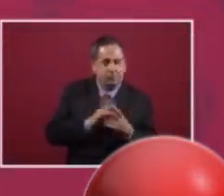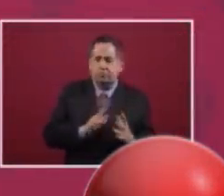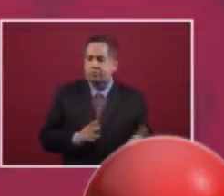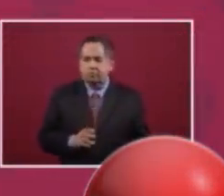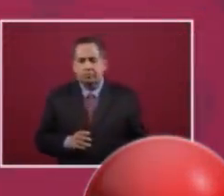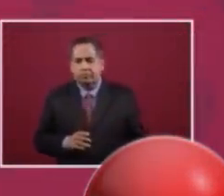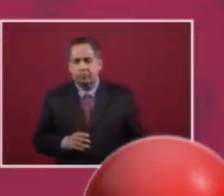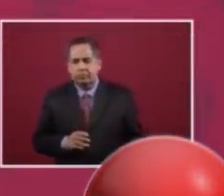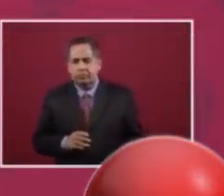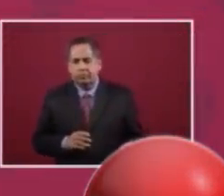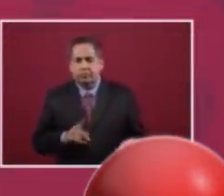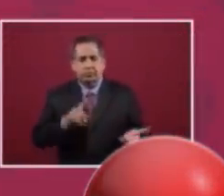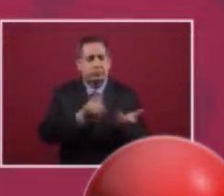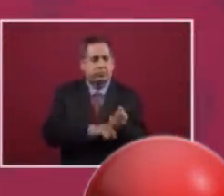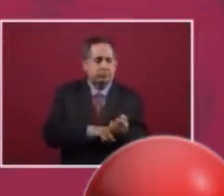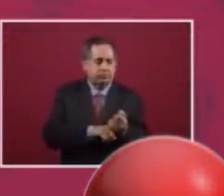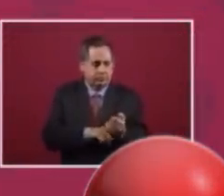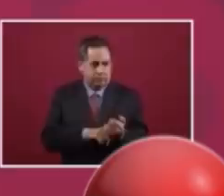y se hacían las bolsas,